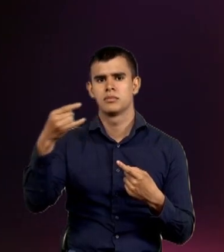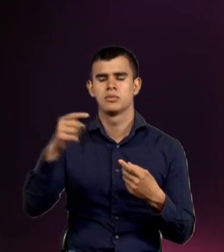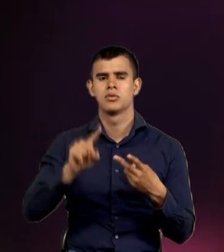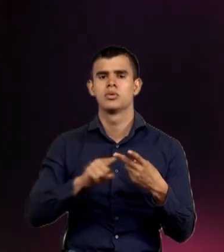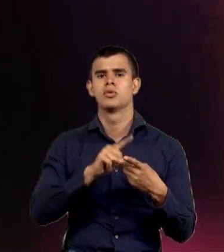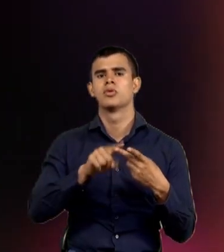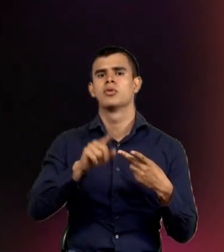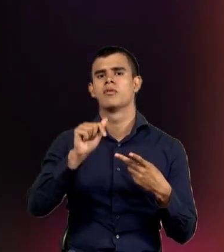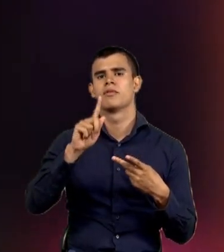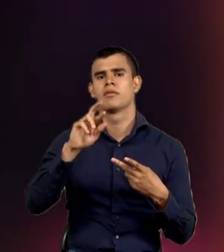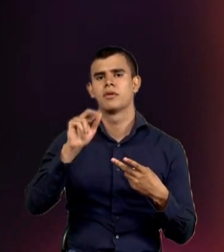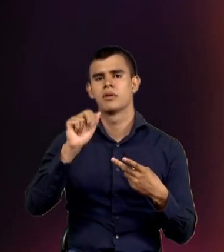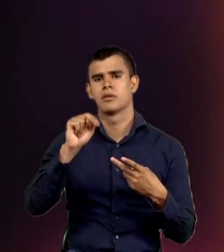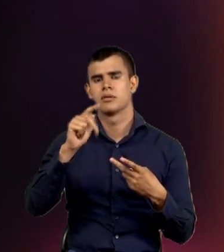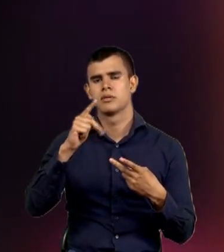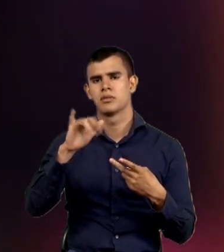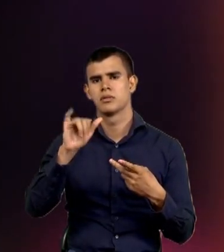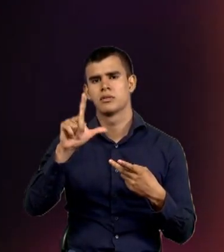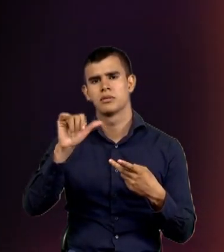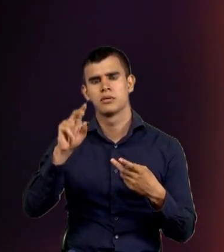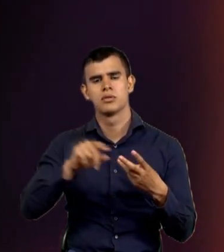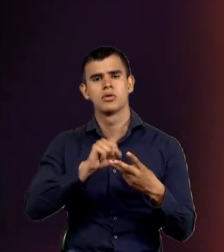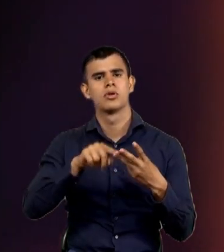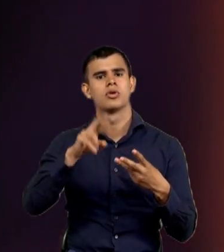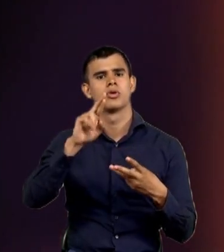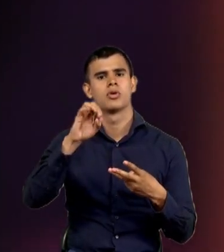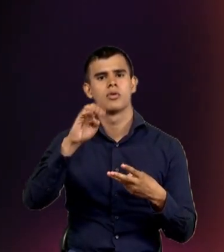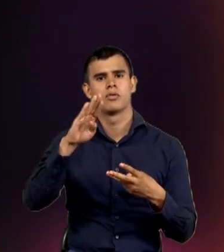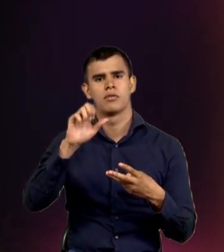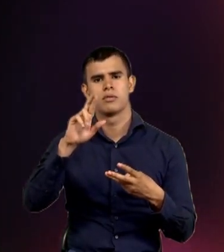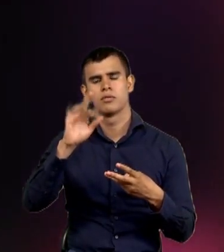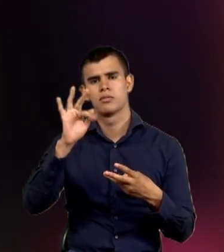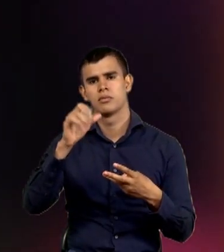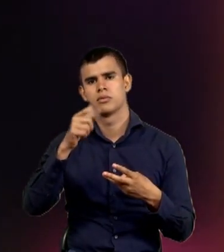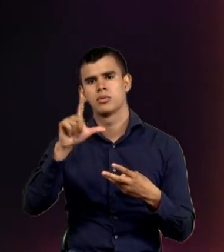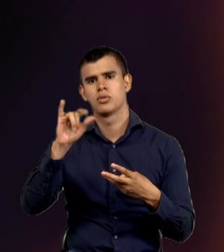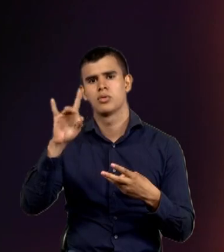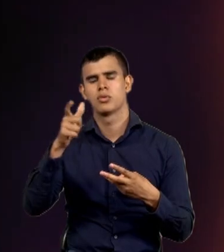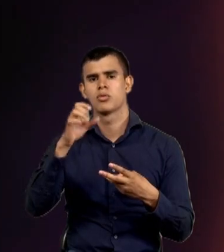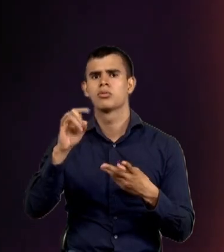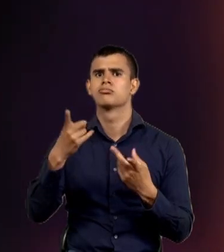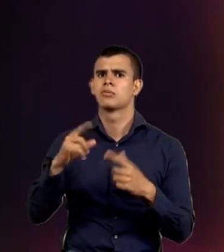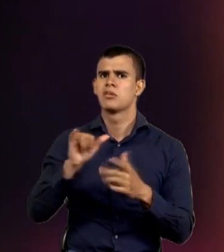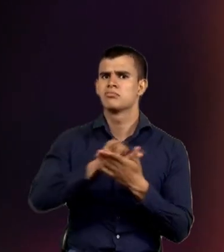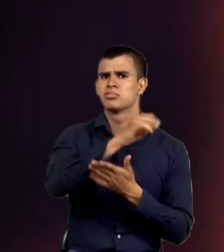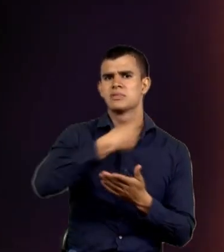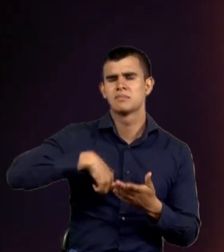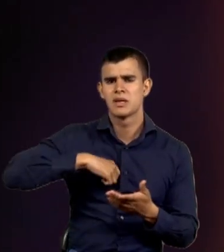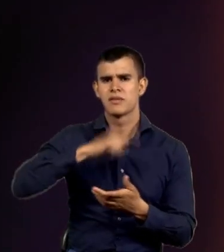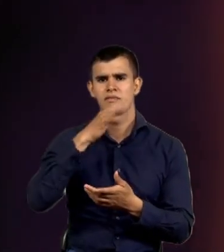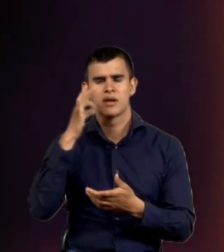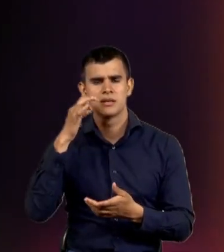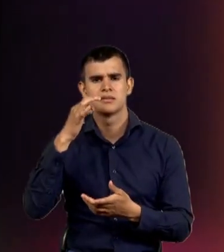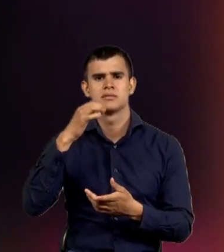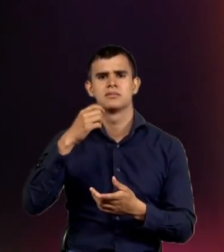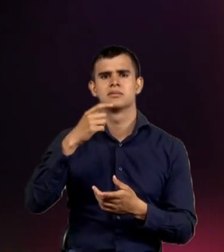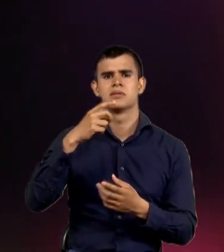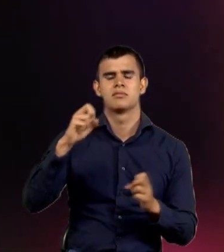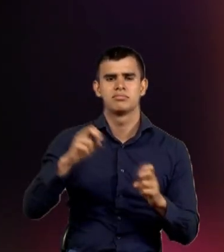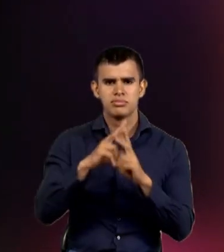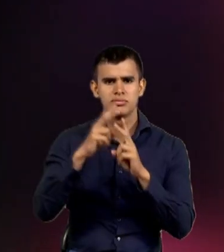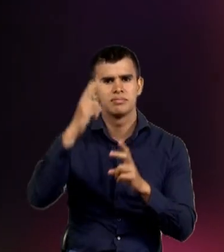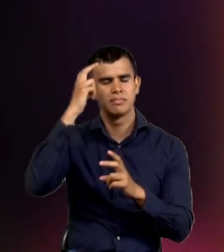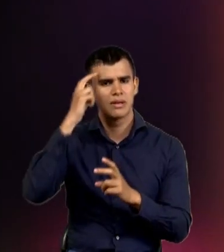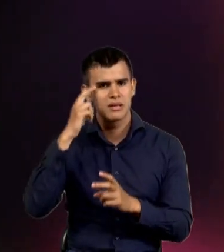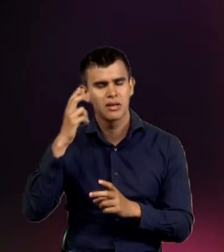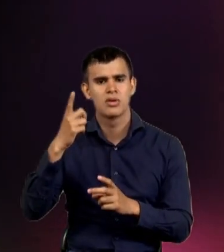Mendoza, Wilmer Lozano, Frankie Vázquez o Roberto Lugo. Así ha brillado en escenarios de países como México, Colombia, Venezuela,